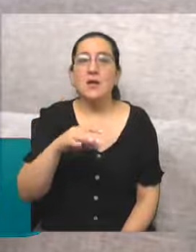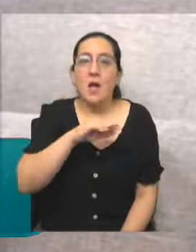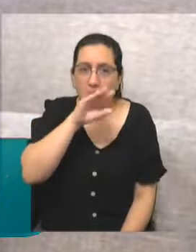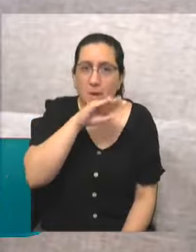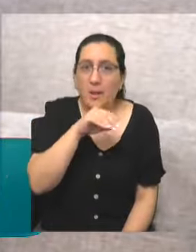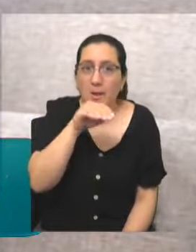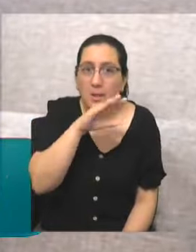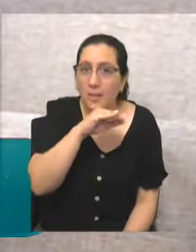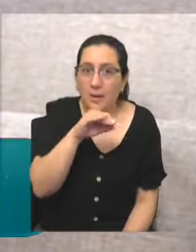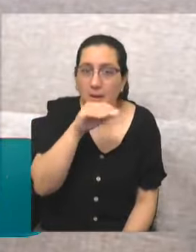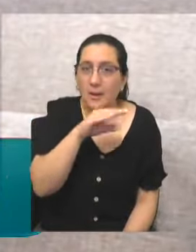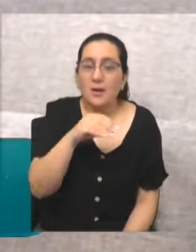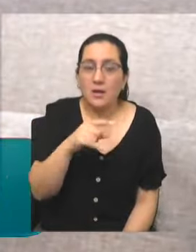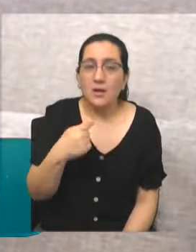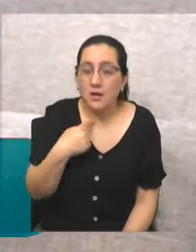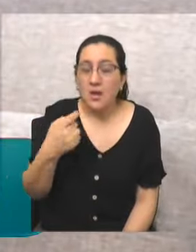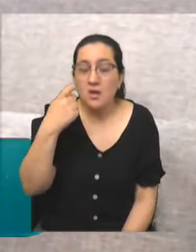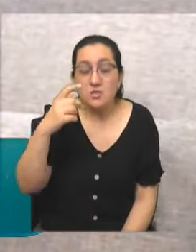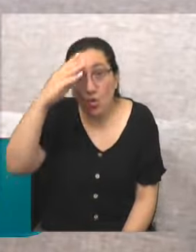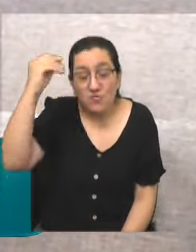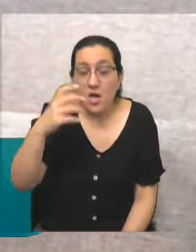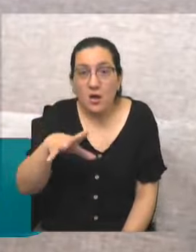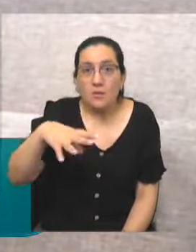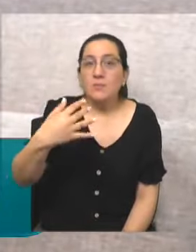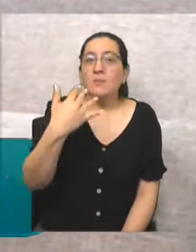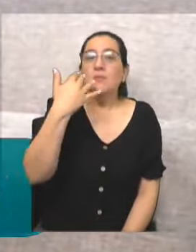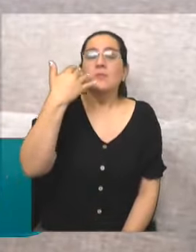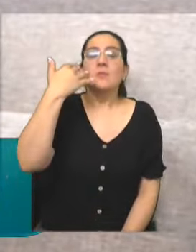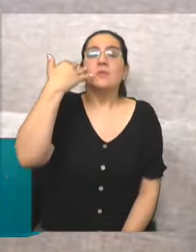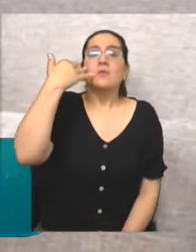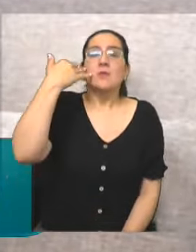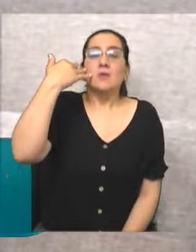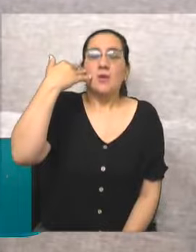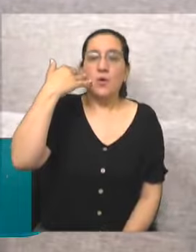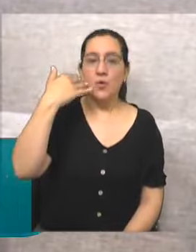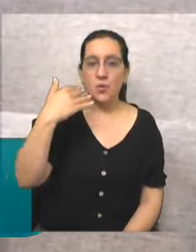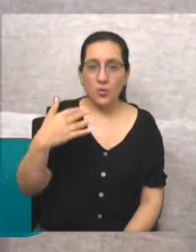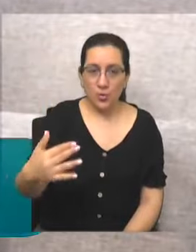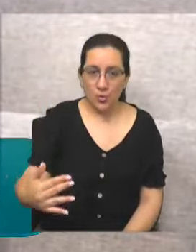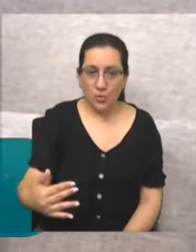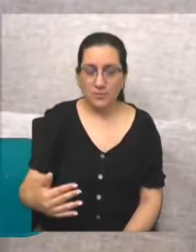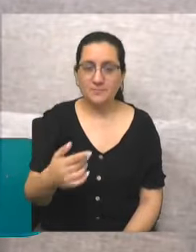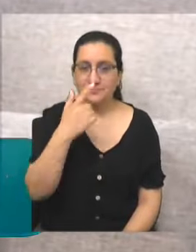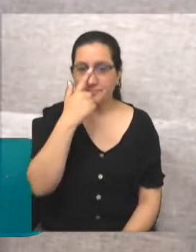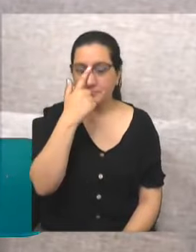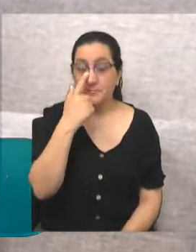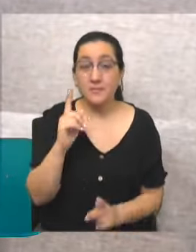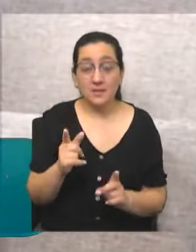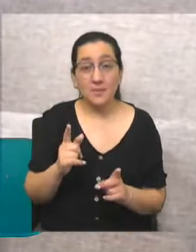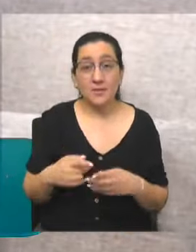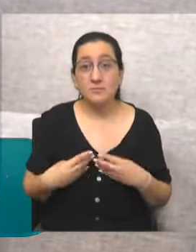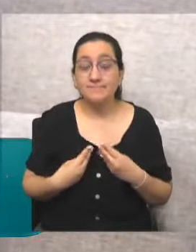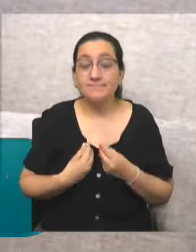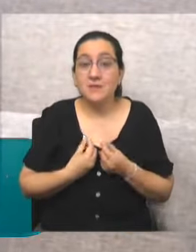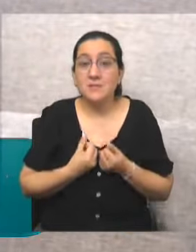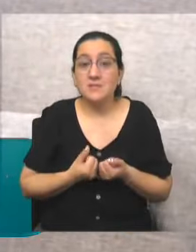respira realmente. Wow. Entonces, nada, esto de preguntarme un poco más en el día a día y relacionado a la percepción, que lo hemos hablado también en otra instancia